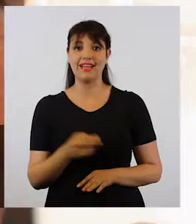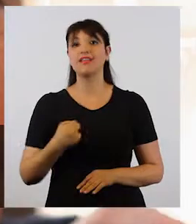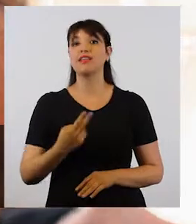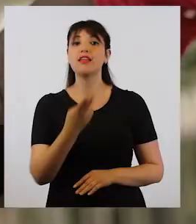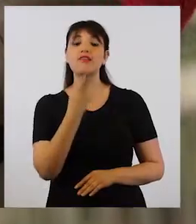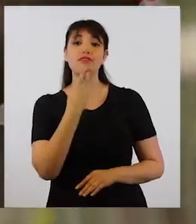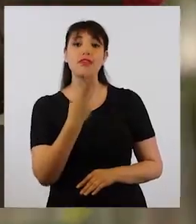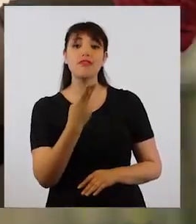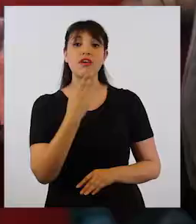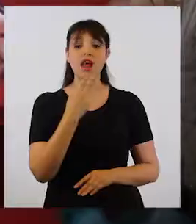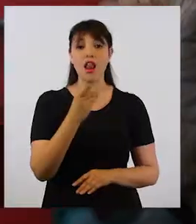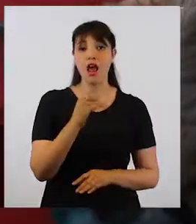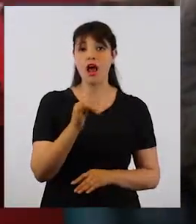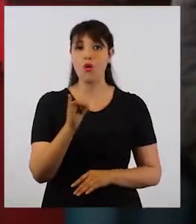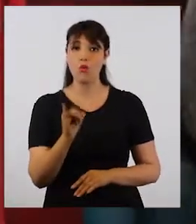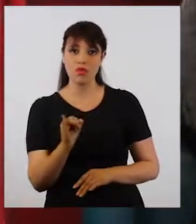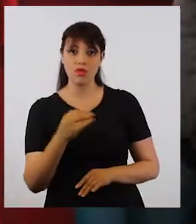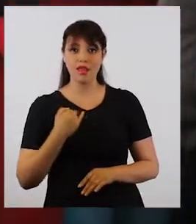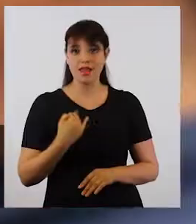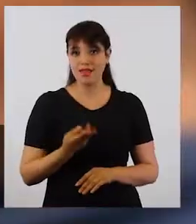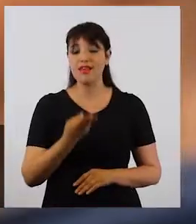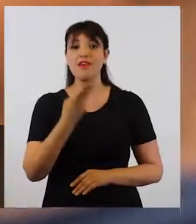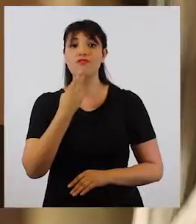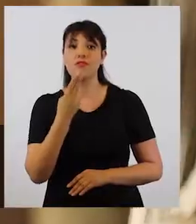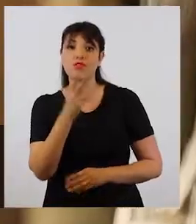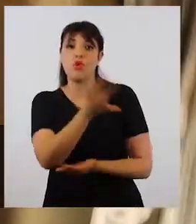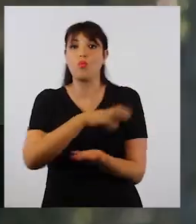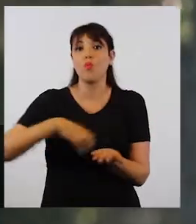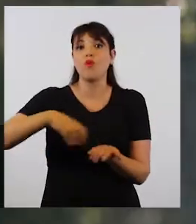se vive la unidad y me